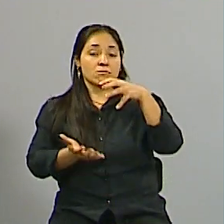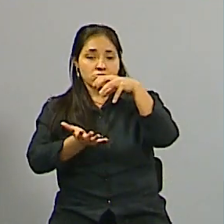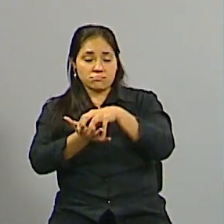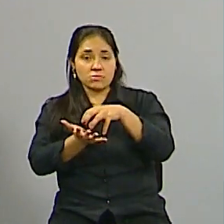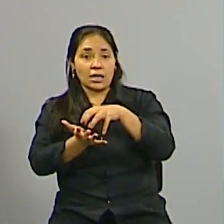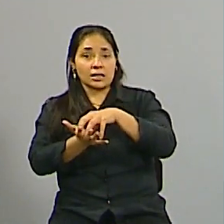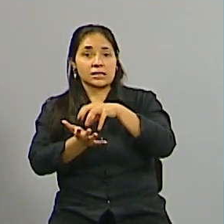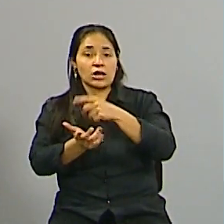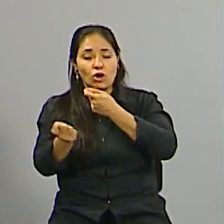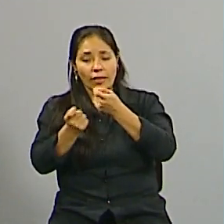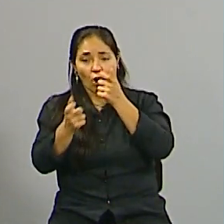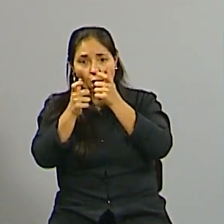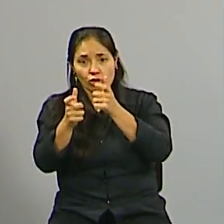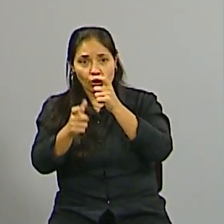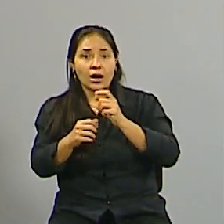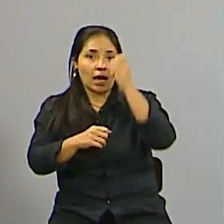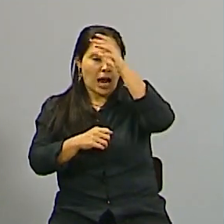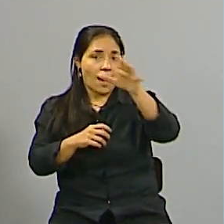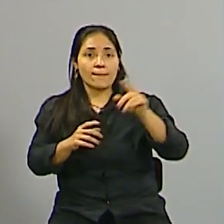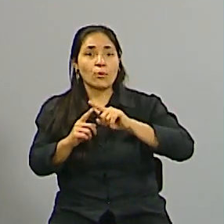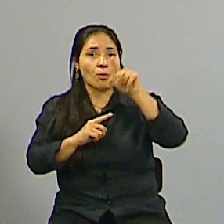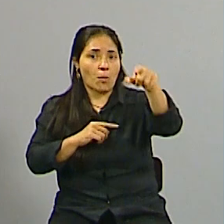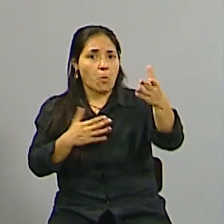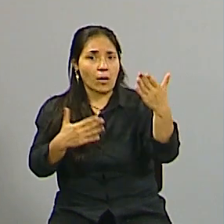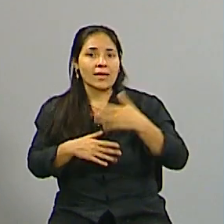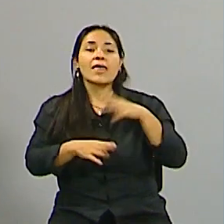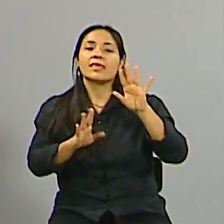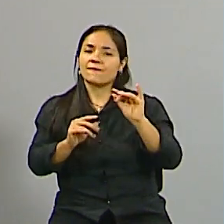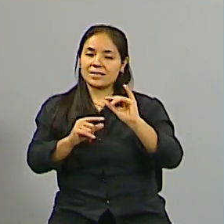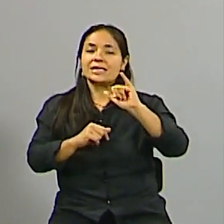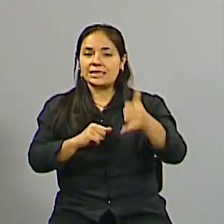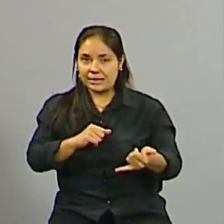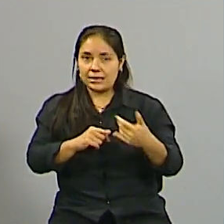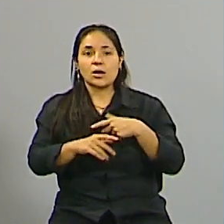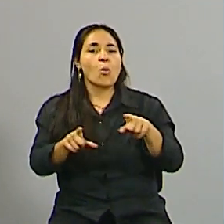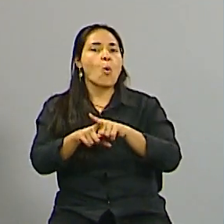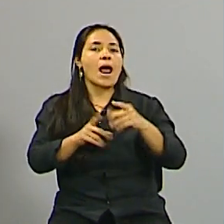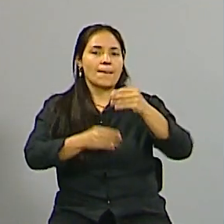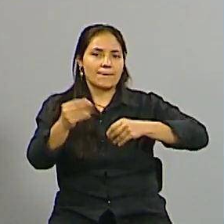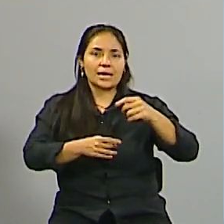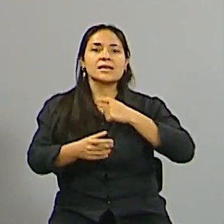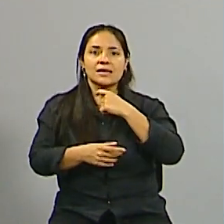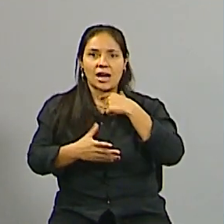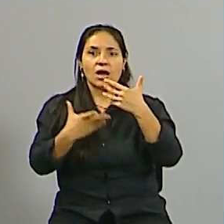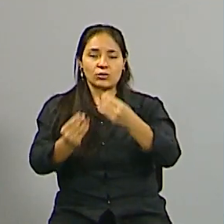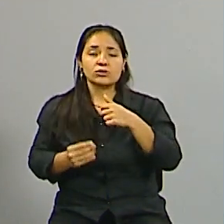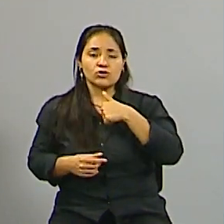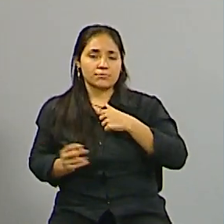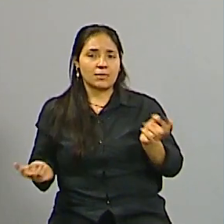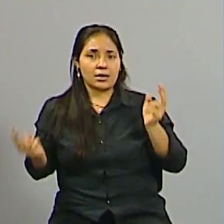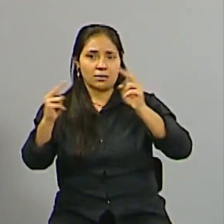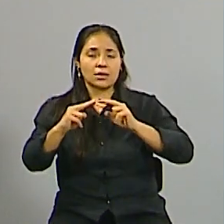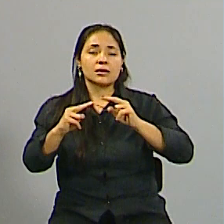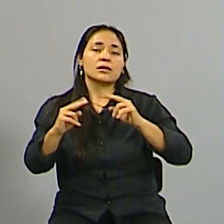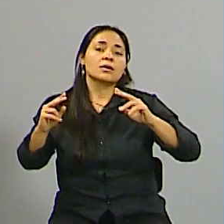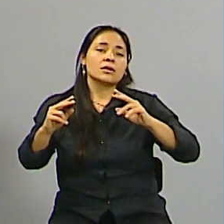llegar a las zonas rurales. Cuesta más, pero hay mucha voluntad de las grandes empresas en colaborar. Yo he estado reunido con ellos para devolver